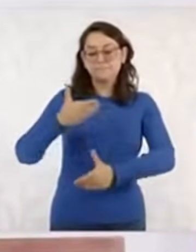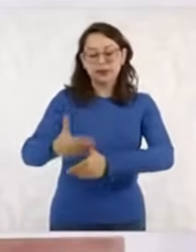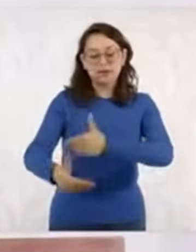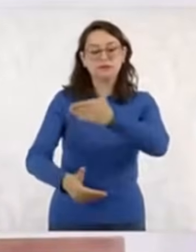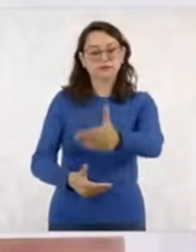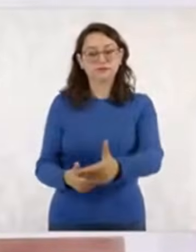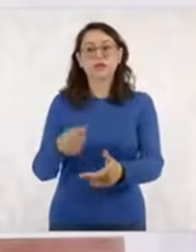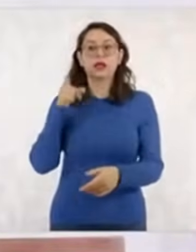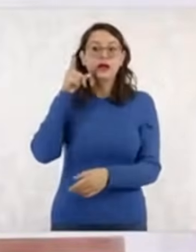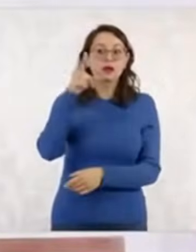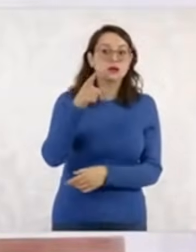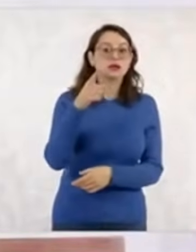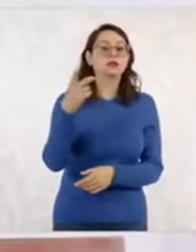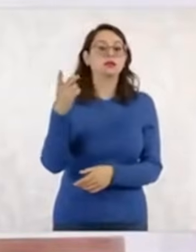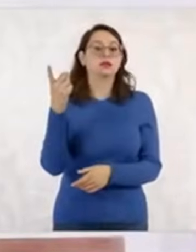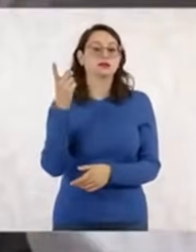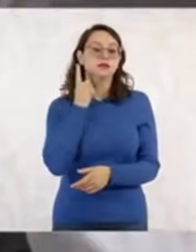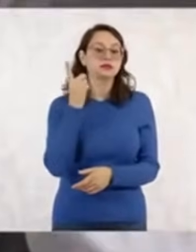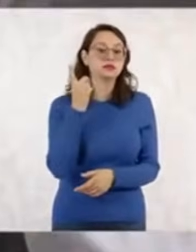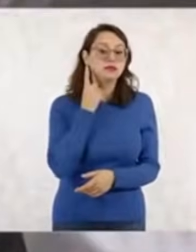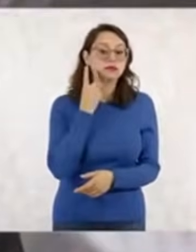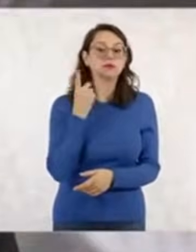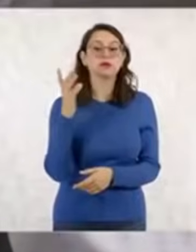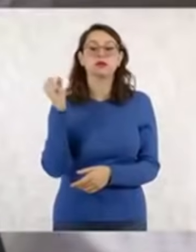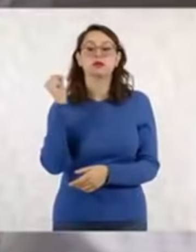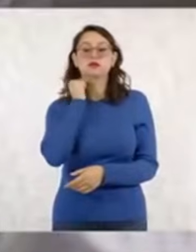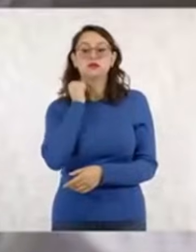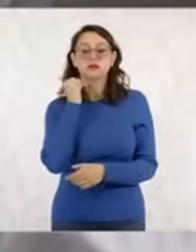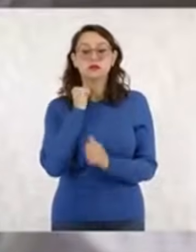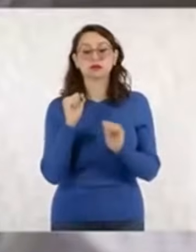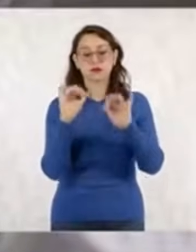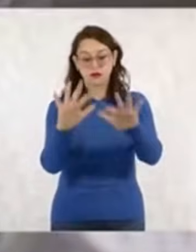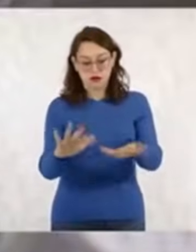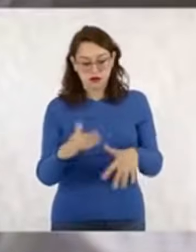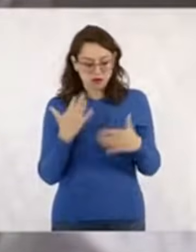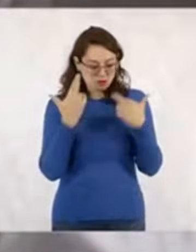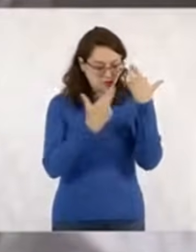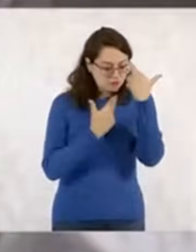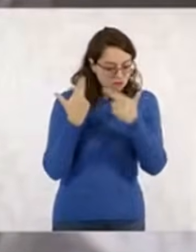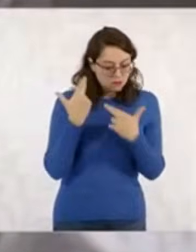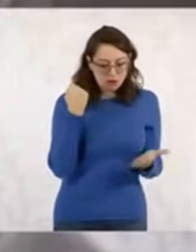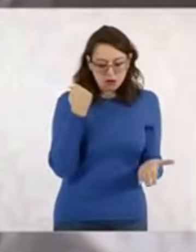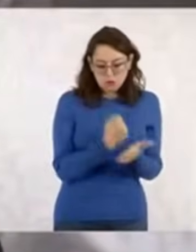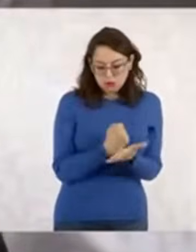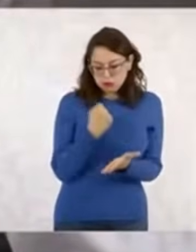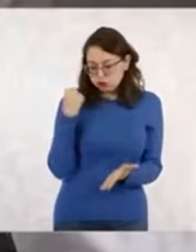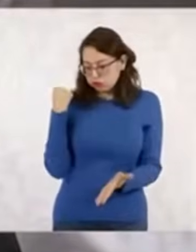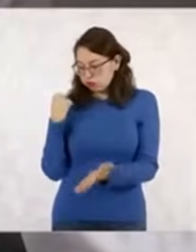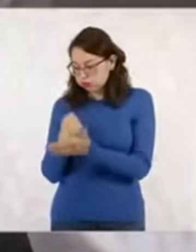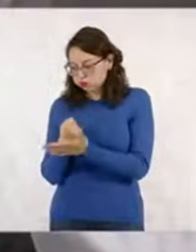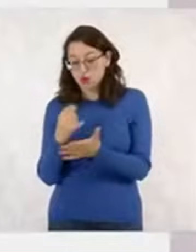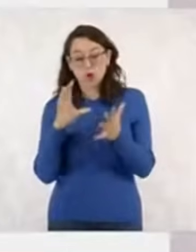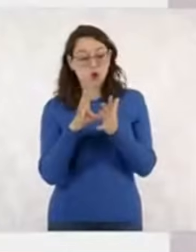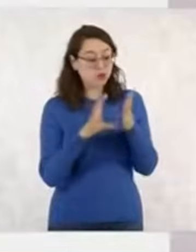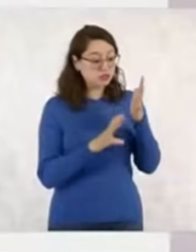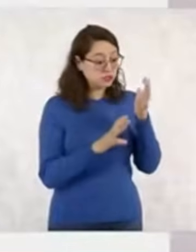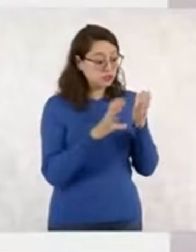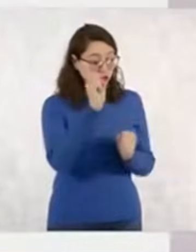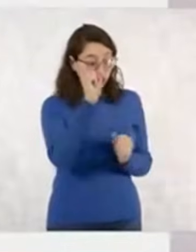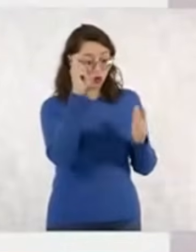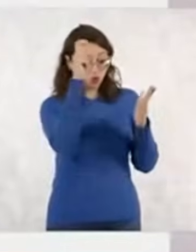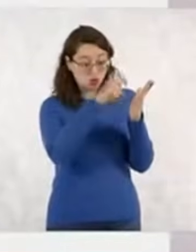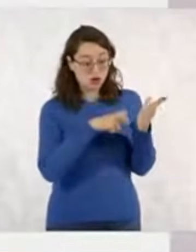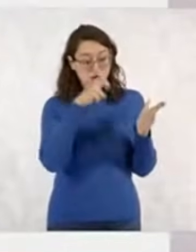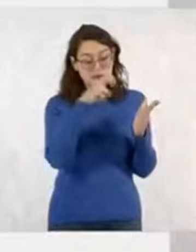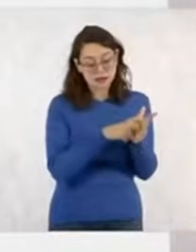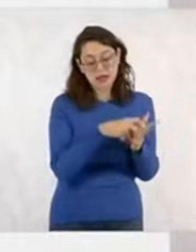y aprobada en primera instancia por el Congreso de la Unión y en el caso de las modificaciones constitucionales por los congresos de